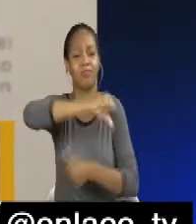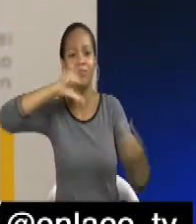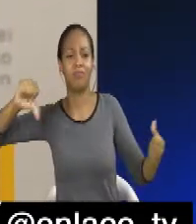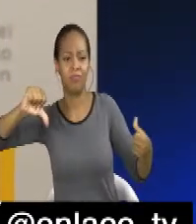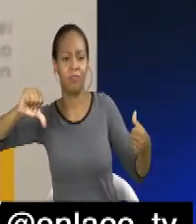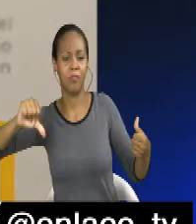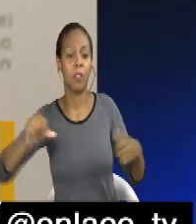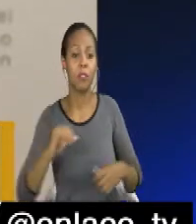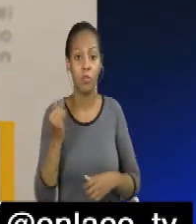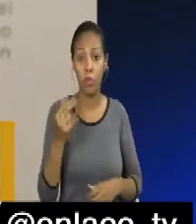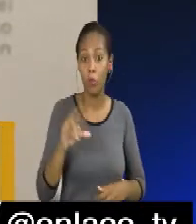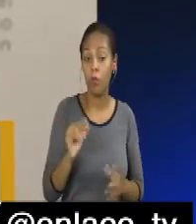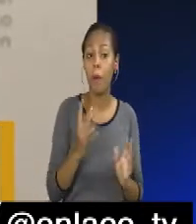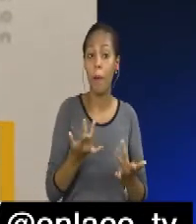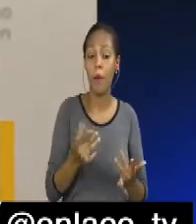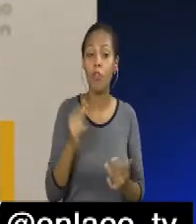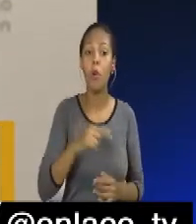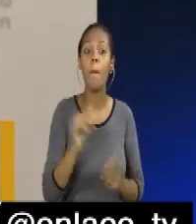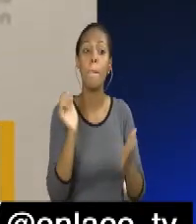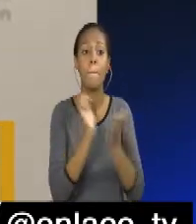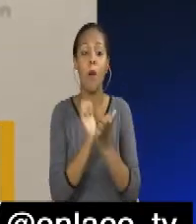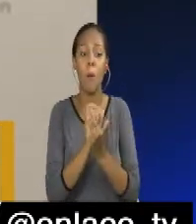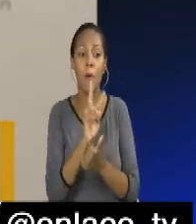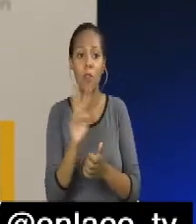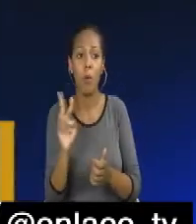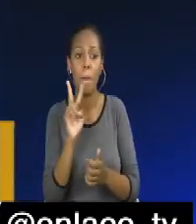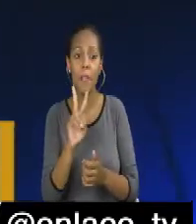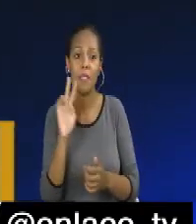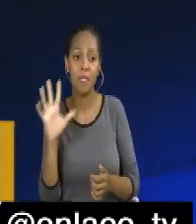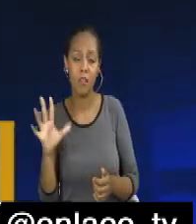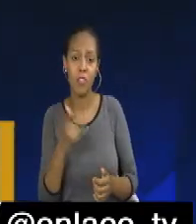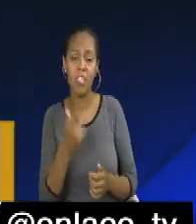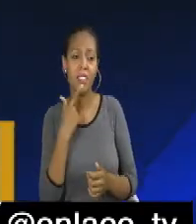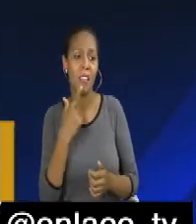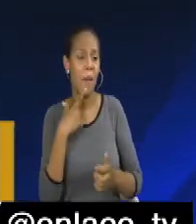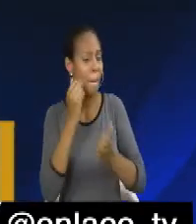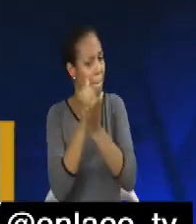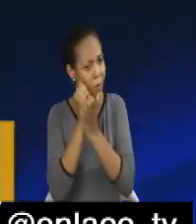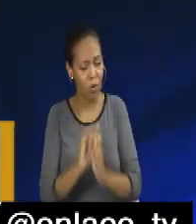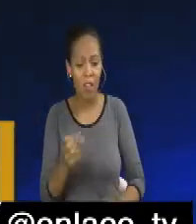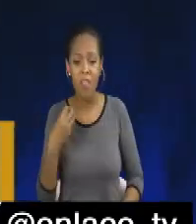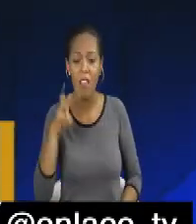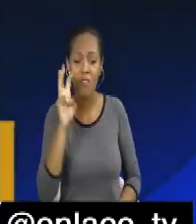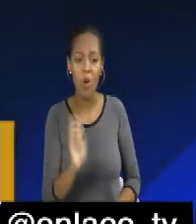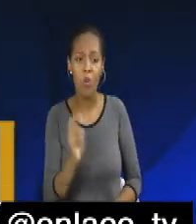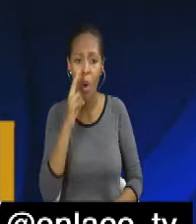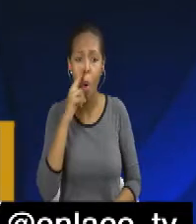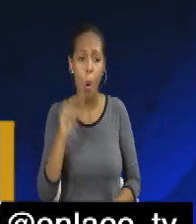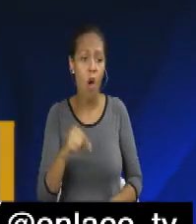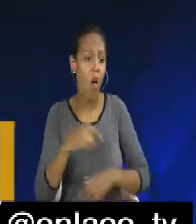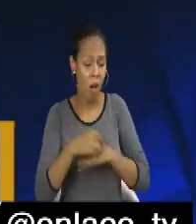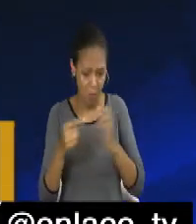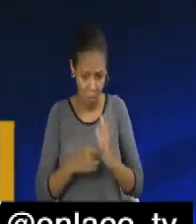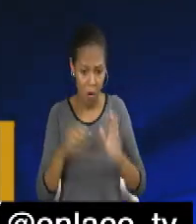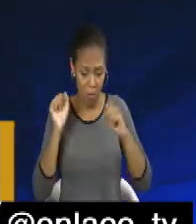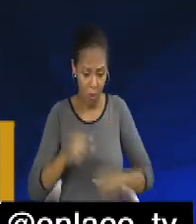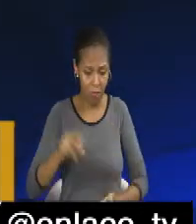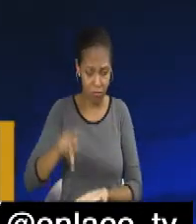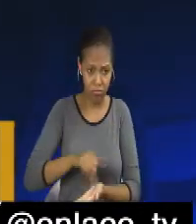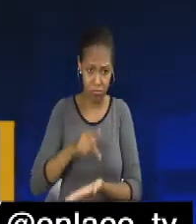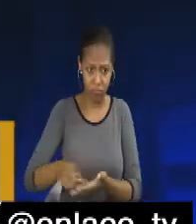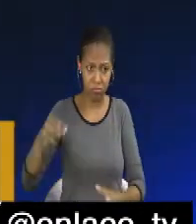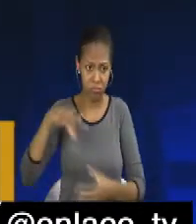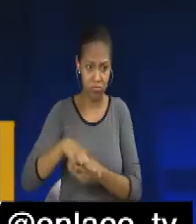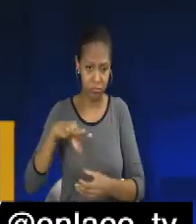mayo 22 y mayo 25, es imposible realizar el 18 de junio el certamen electoral en Barranca Bermeja para el